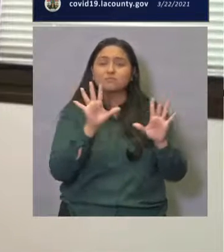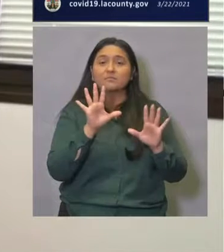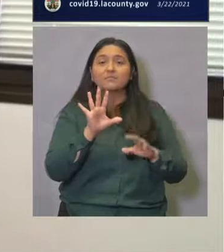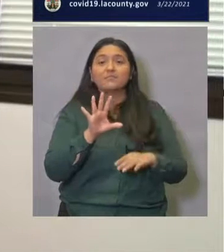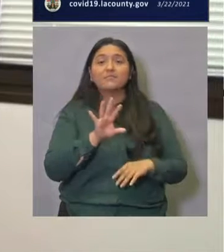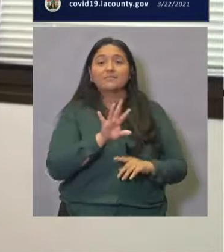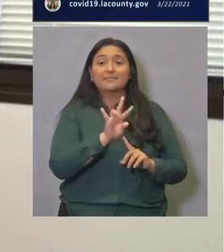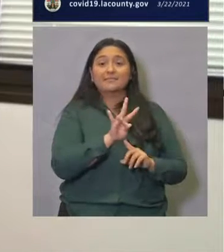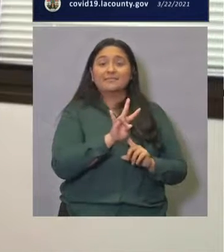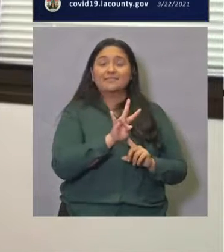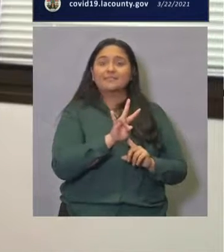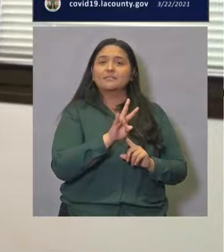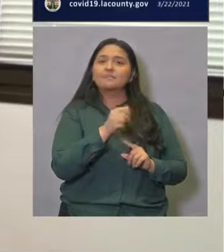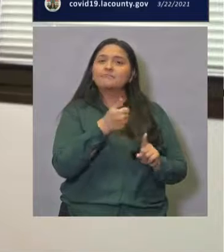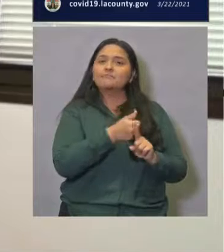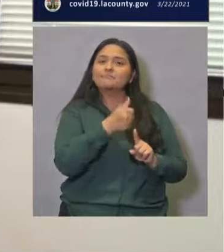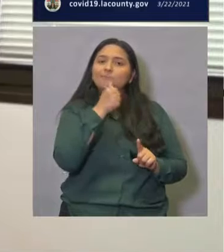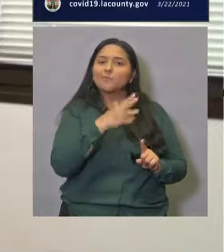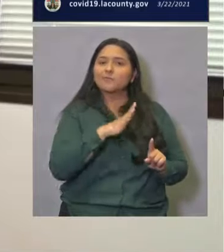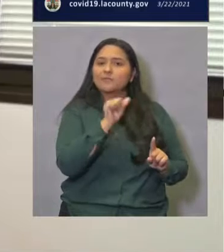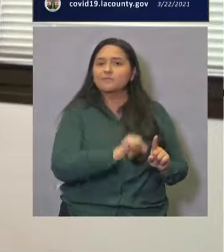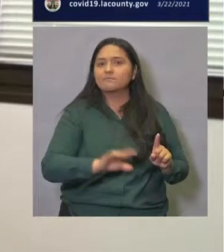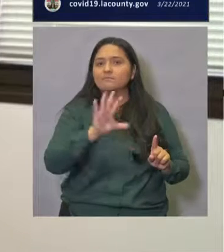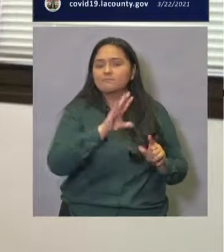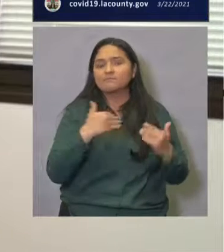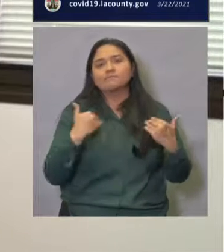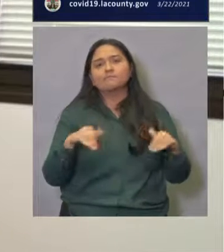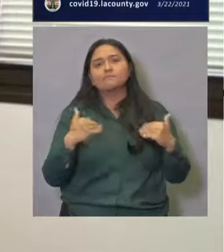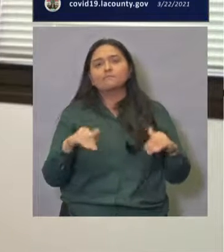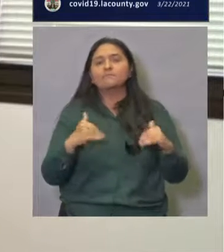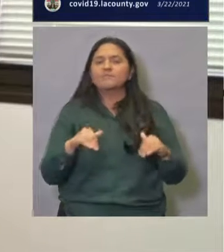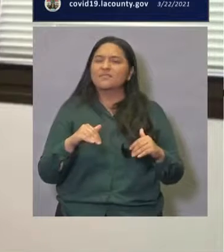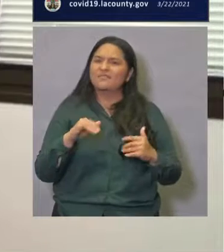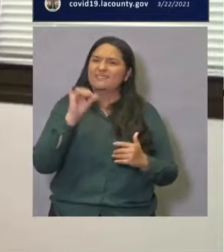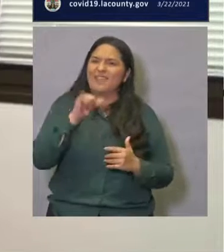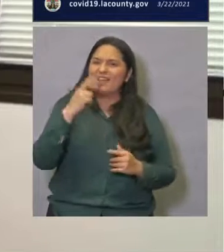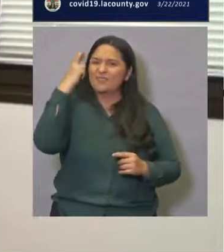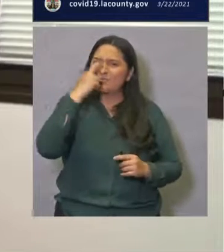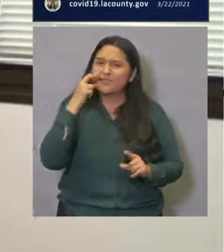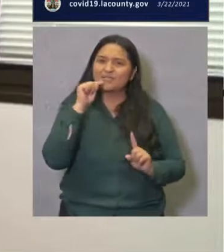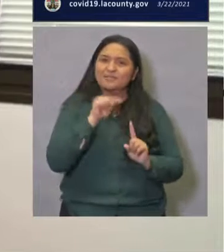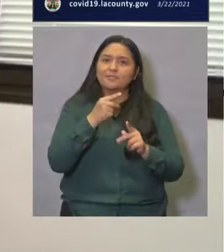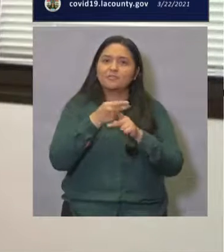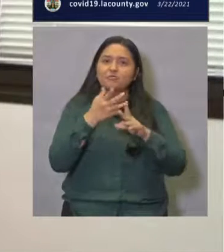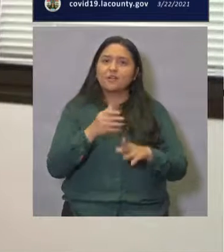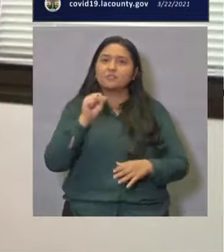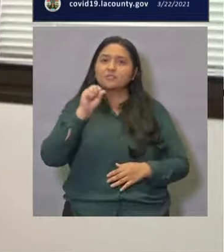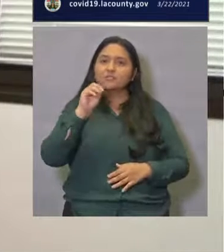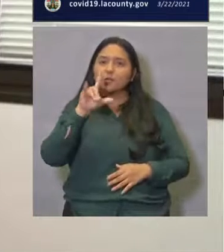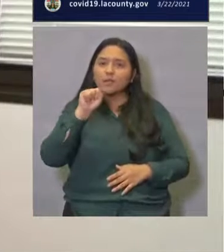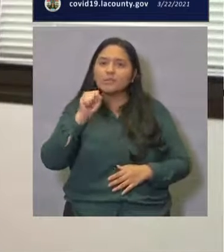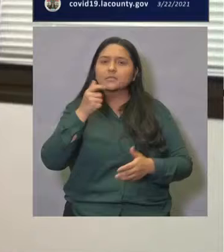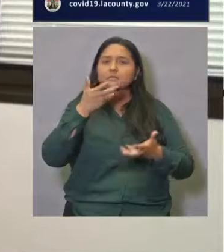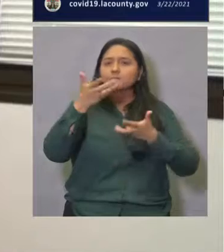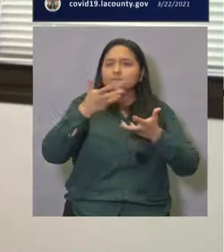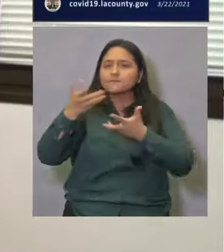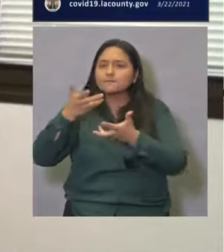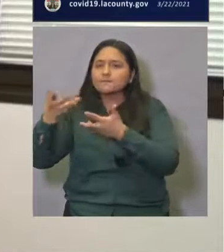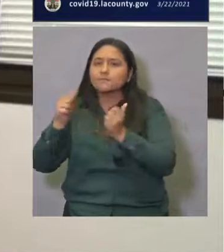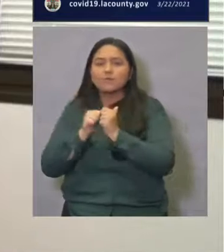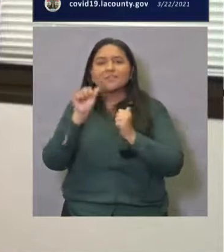mujeres asiáticas. Es precisamente la razón por que la supervisora Solis ha abogado con nuestros hermanos y